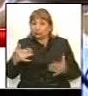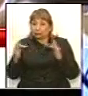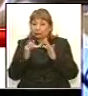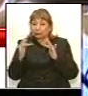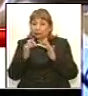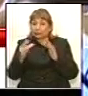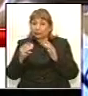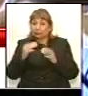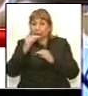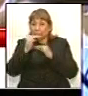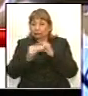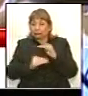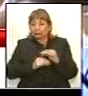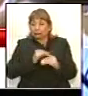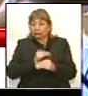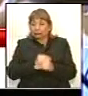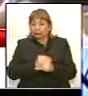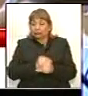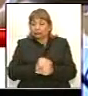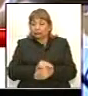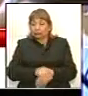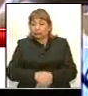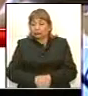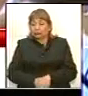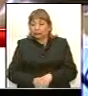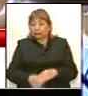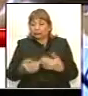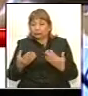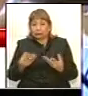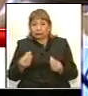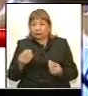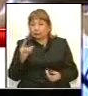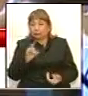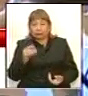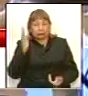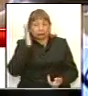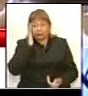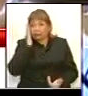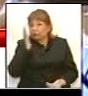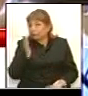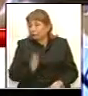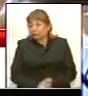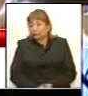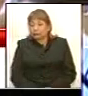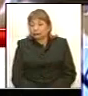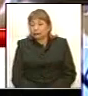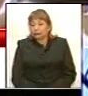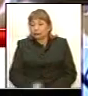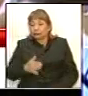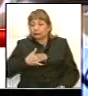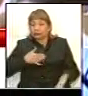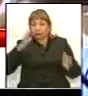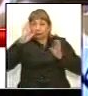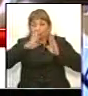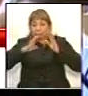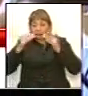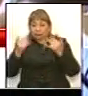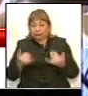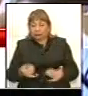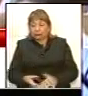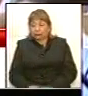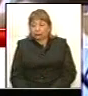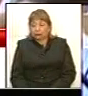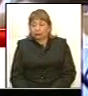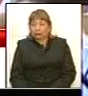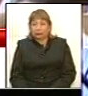con el mundo. Y que muchos no lo saben usar probablemente, ¿no? Entonces, sí me preocupa lo que va a pasar hoy día. O sea,